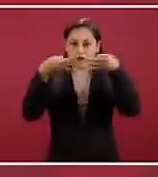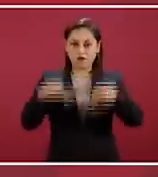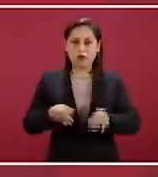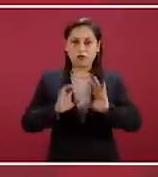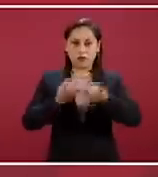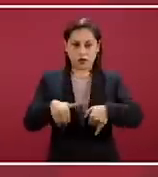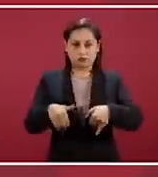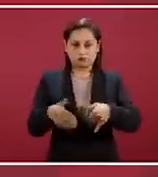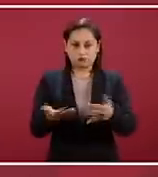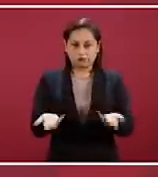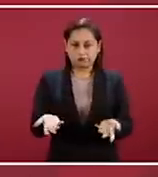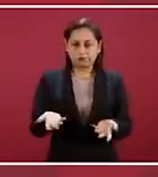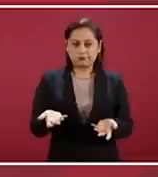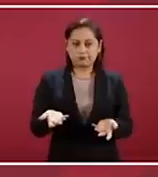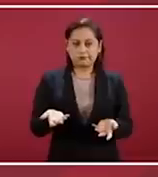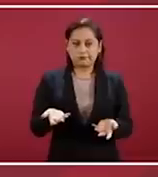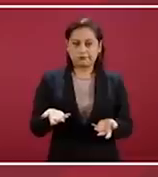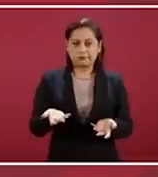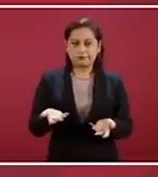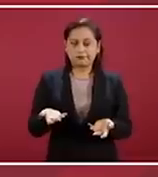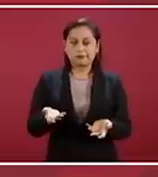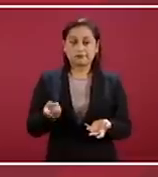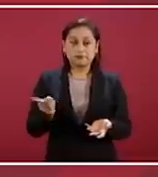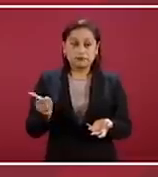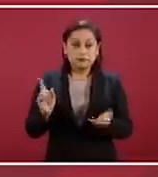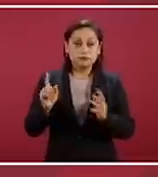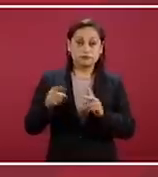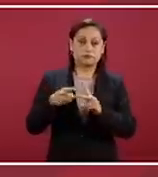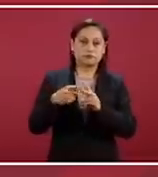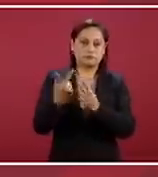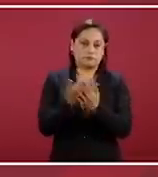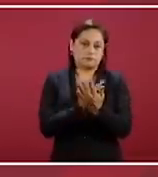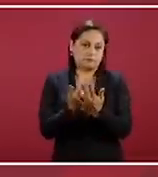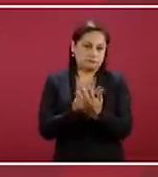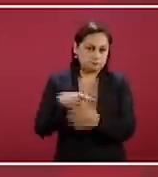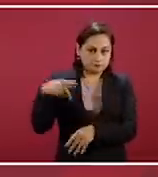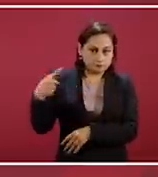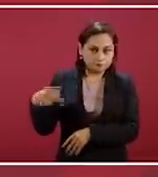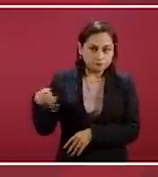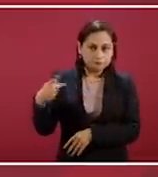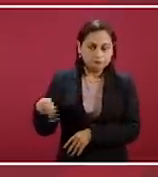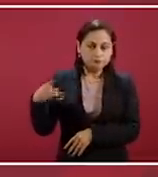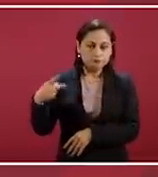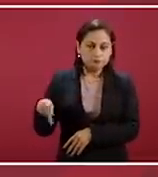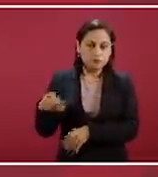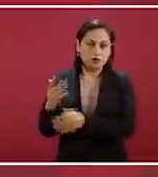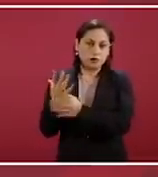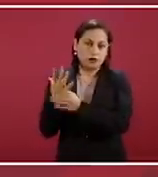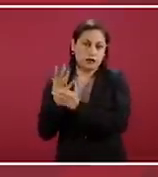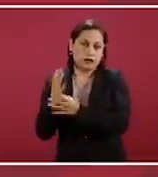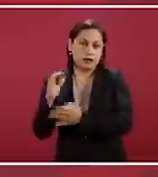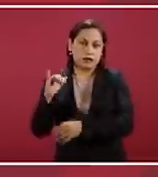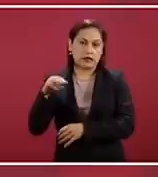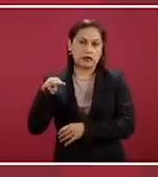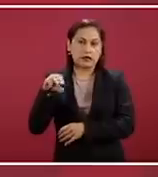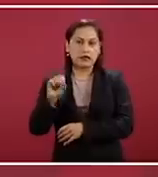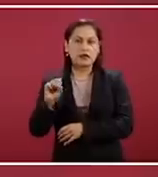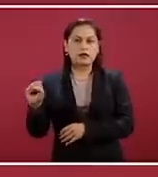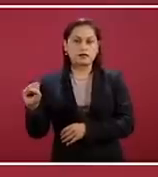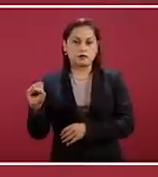a la medición que tiene el seguro, que es